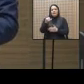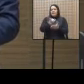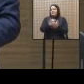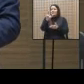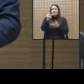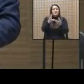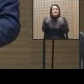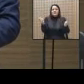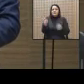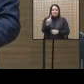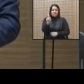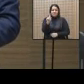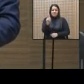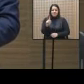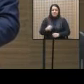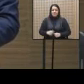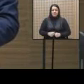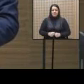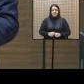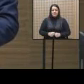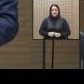resuelve.